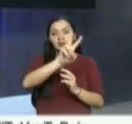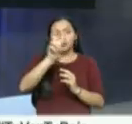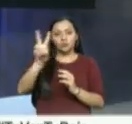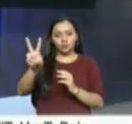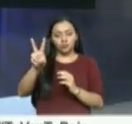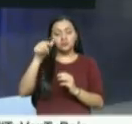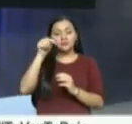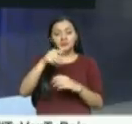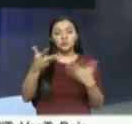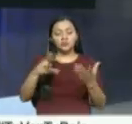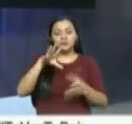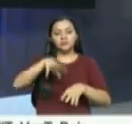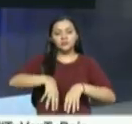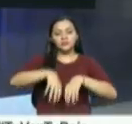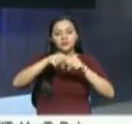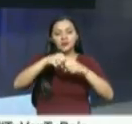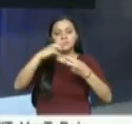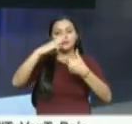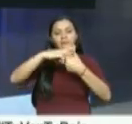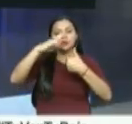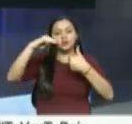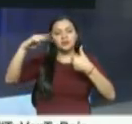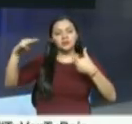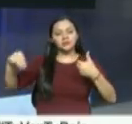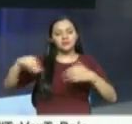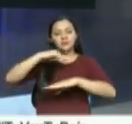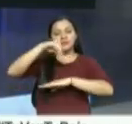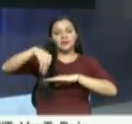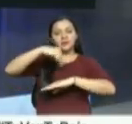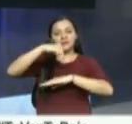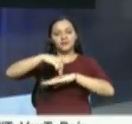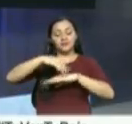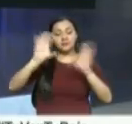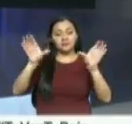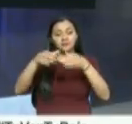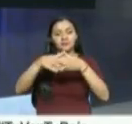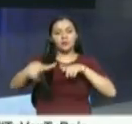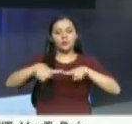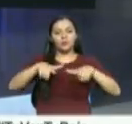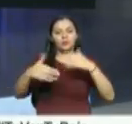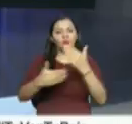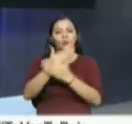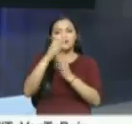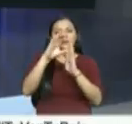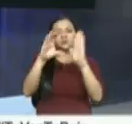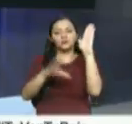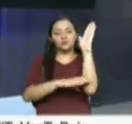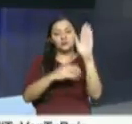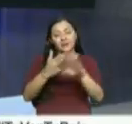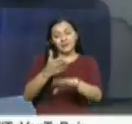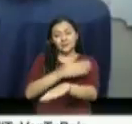y tendrá como sede la ciudad de Montecristi, provincia de Manabí, la cuna de la nueva Constitución del Ecuador.